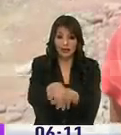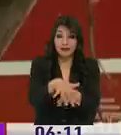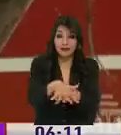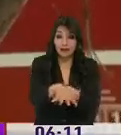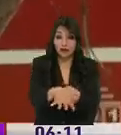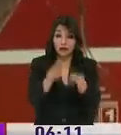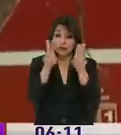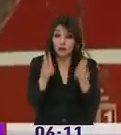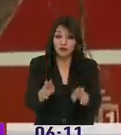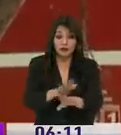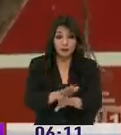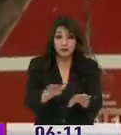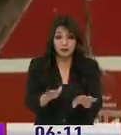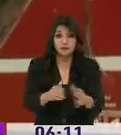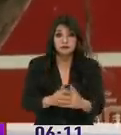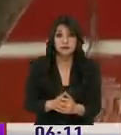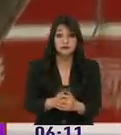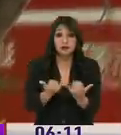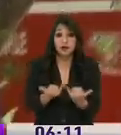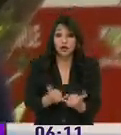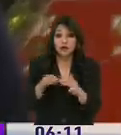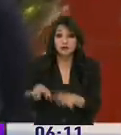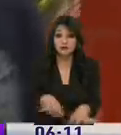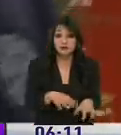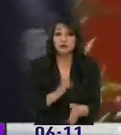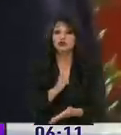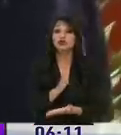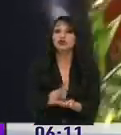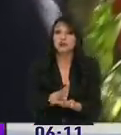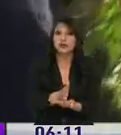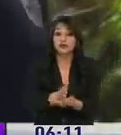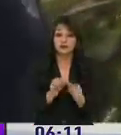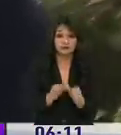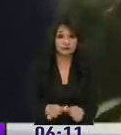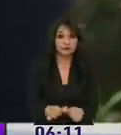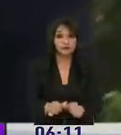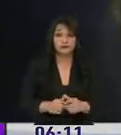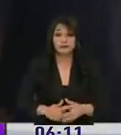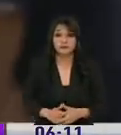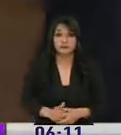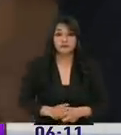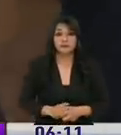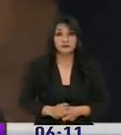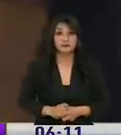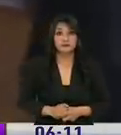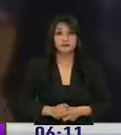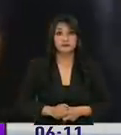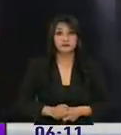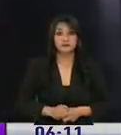puente. Por ahora los operativos se suspendieron de manera indefinida, informó Carmita Argotti.